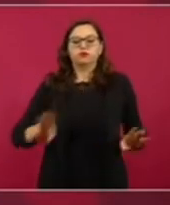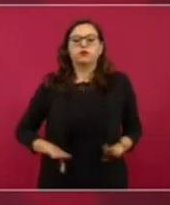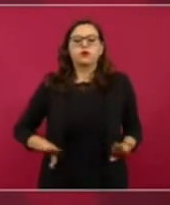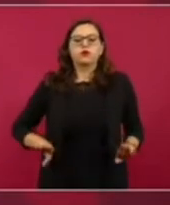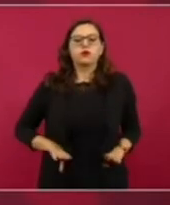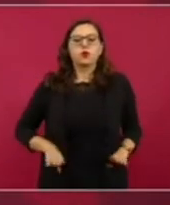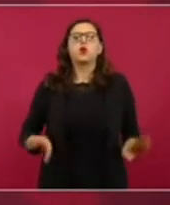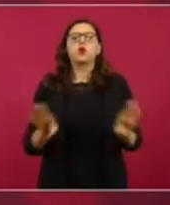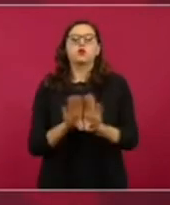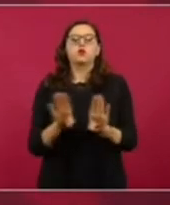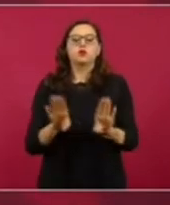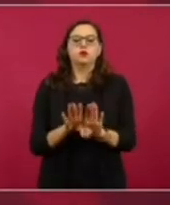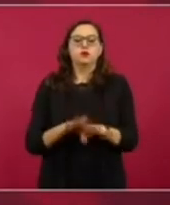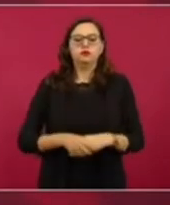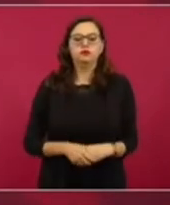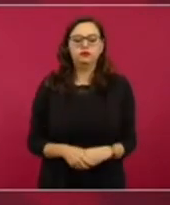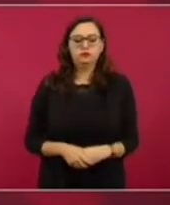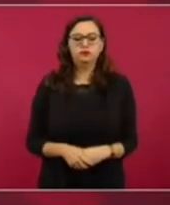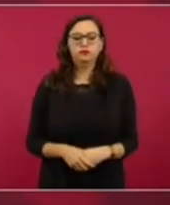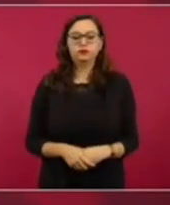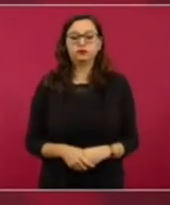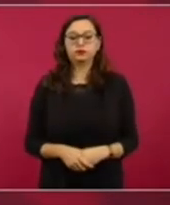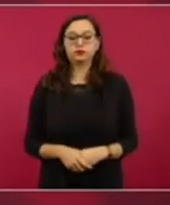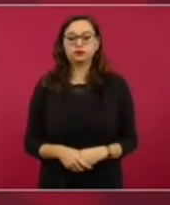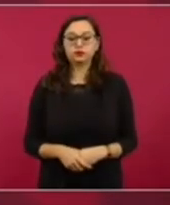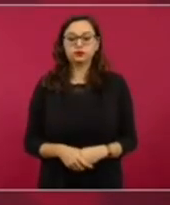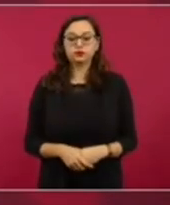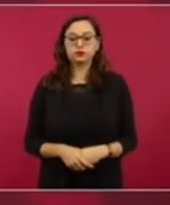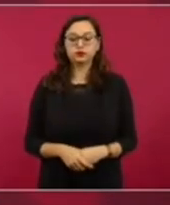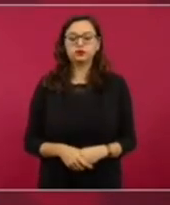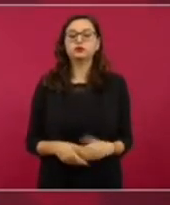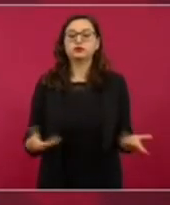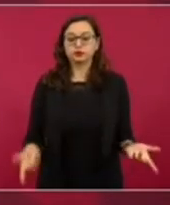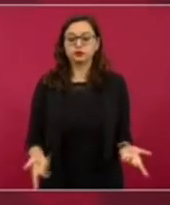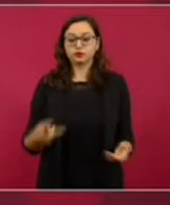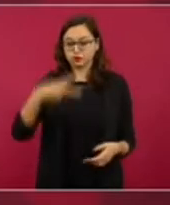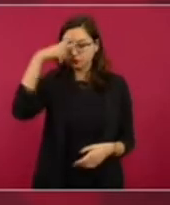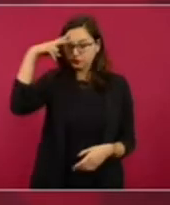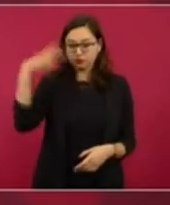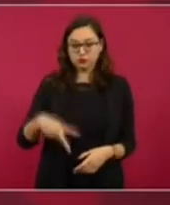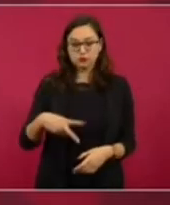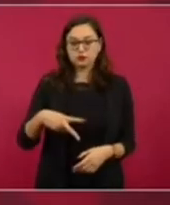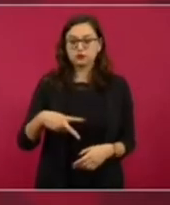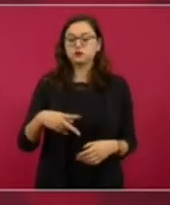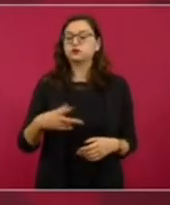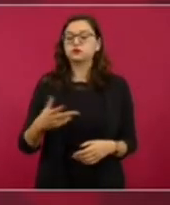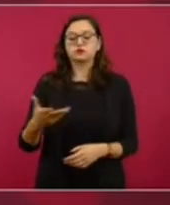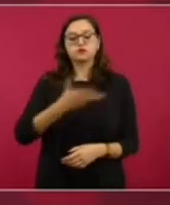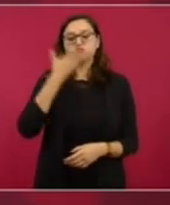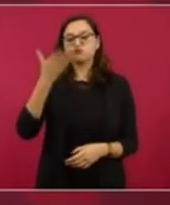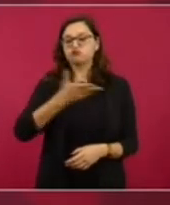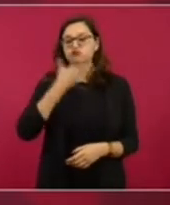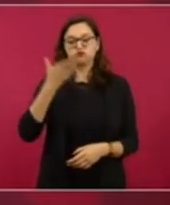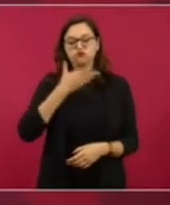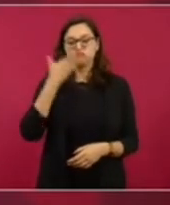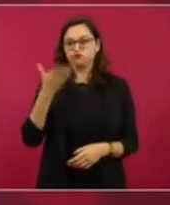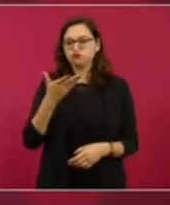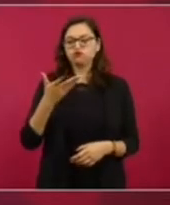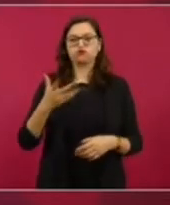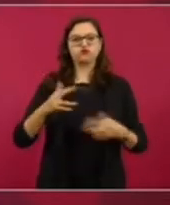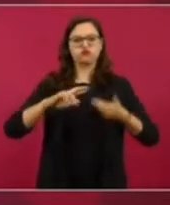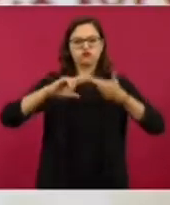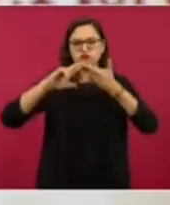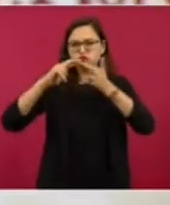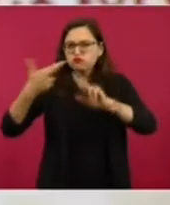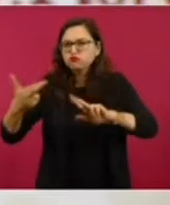México es un país que sostiene la proscripción del uso de la fuerza en las relaciones internacionales, en los diferentes